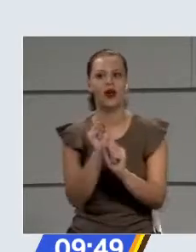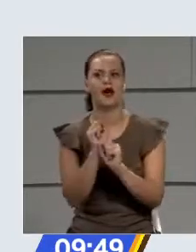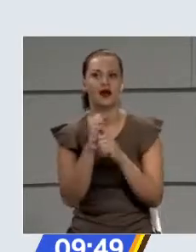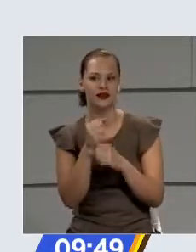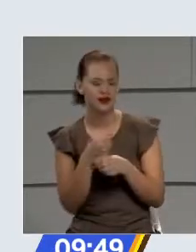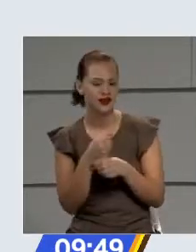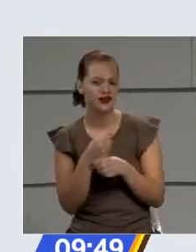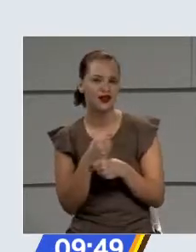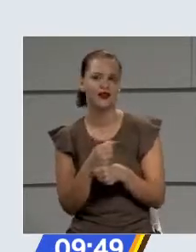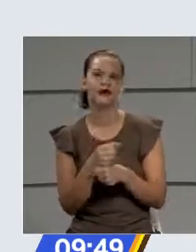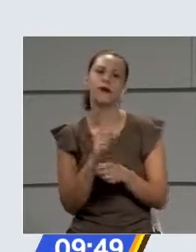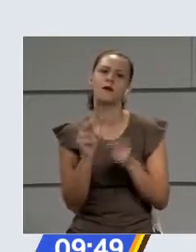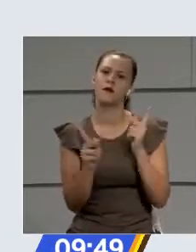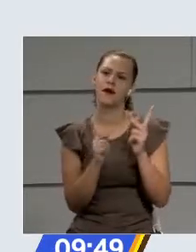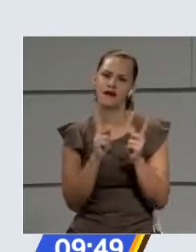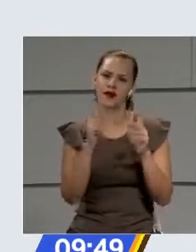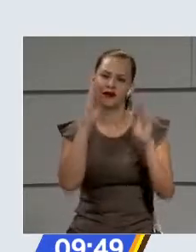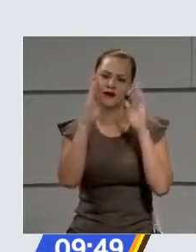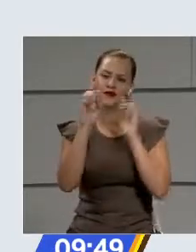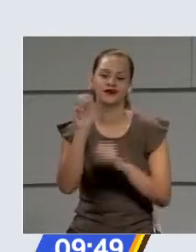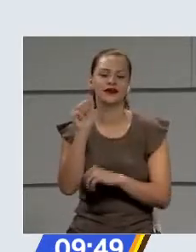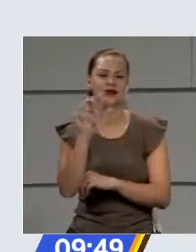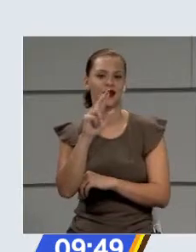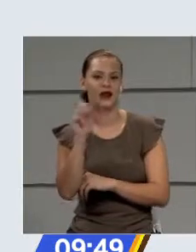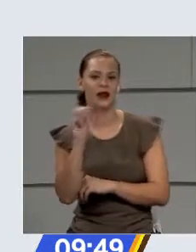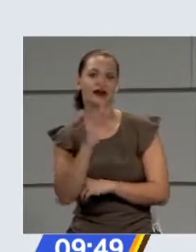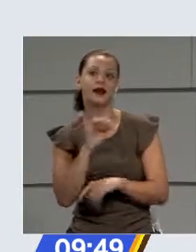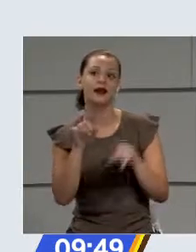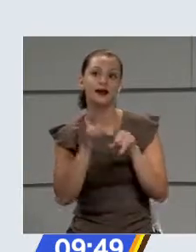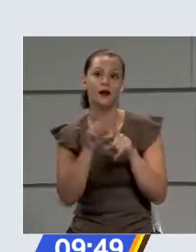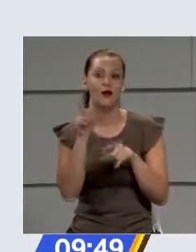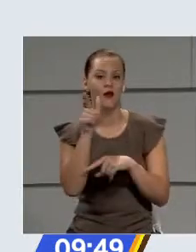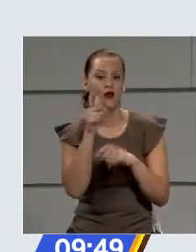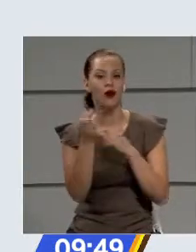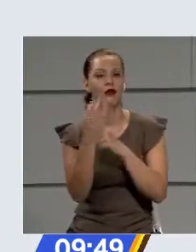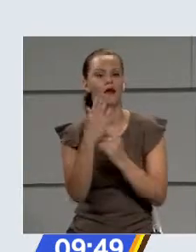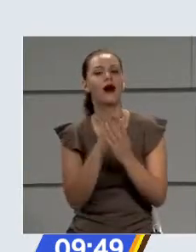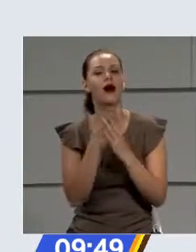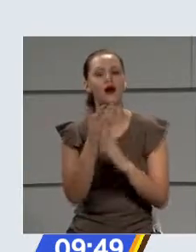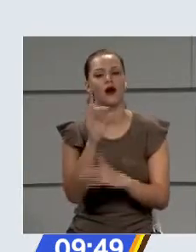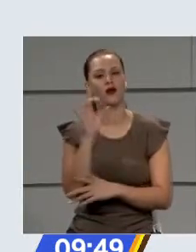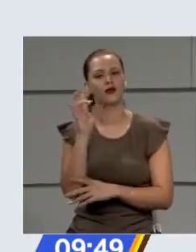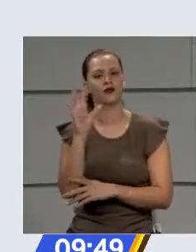realizando. Perfecto, saludos para Sara. Y obviamente nos lo hacen llegar a través del